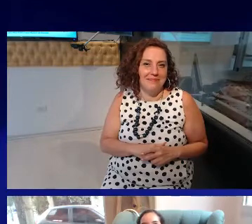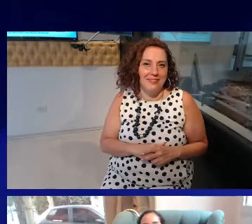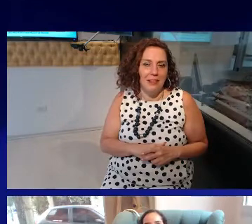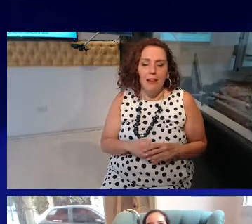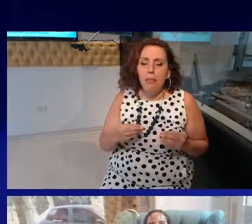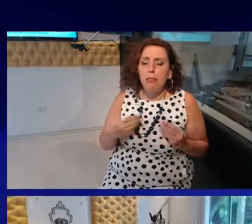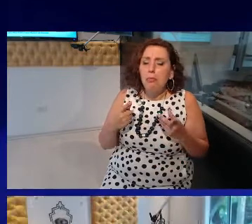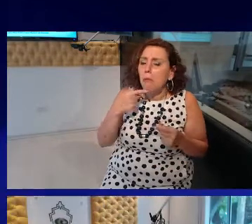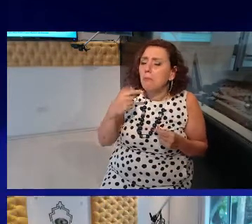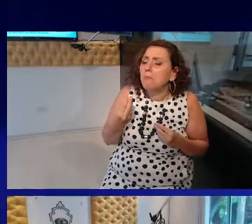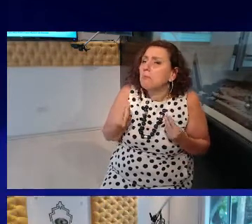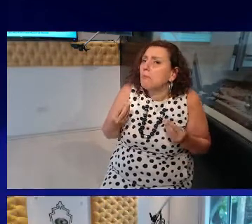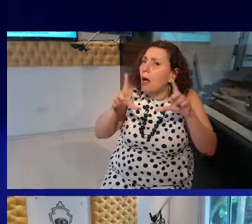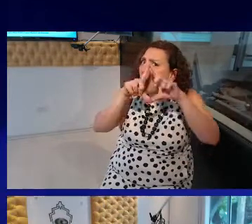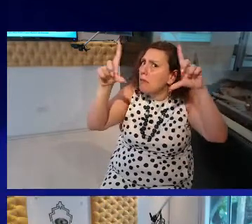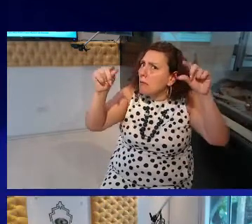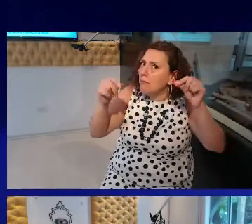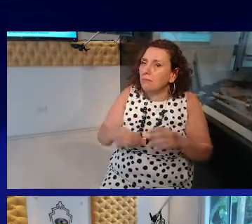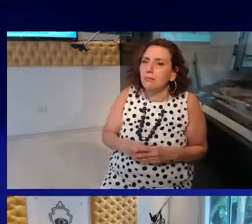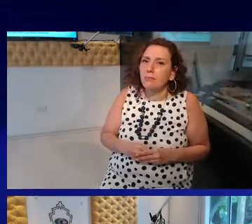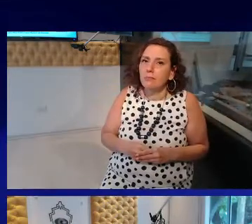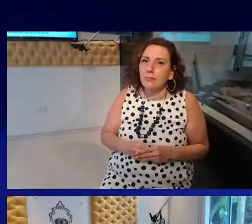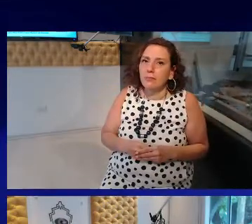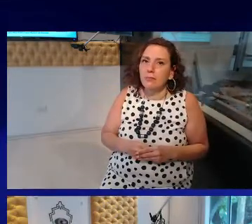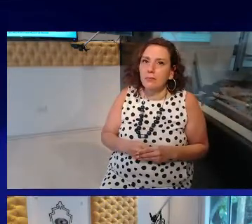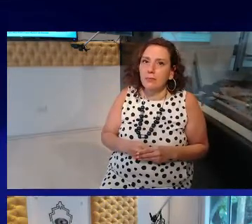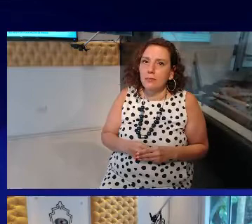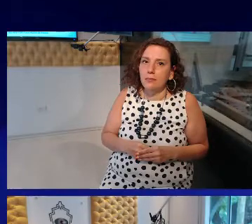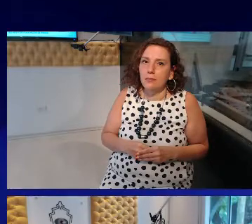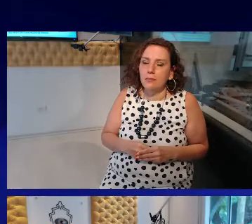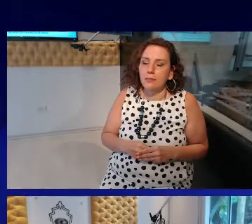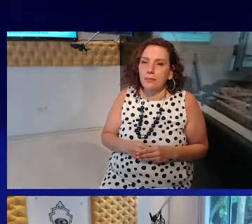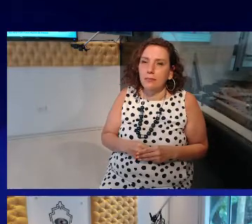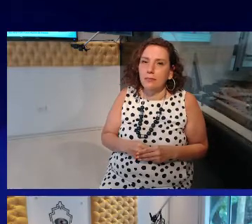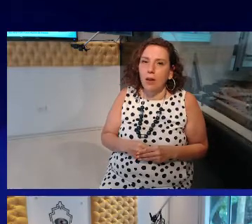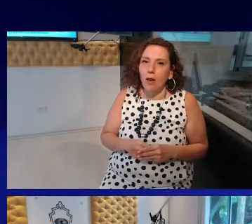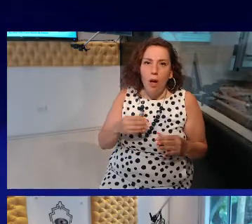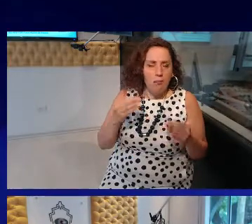se trata ese programa, Marce? Es un estudio que lo hace Leo